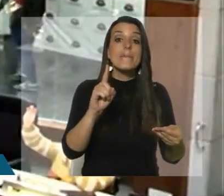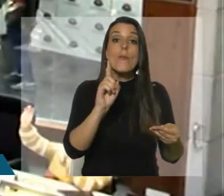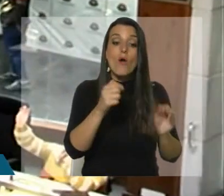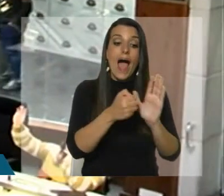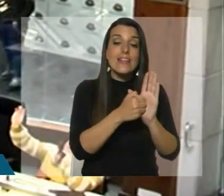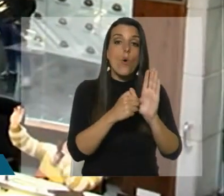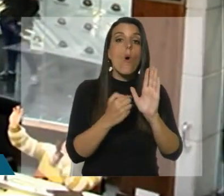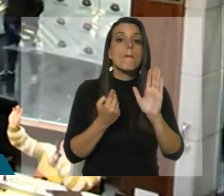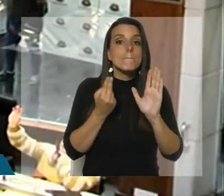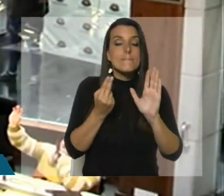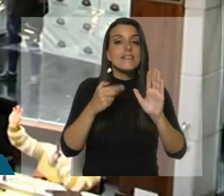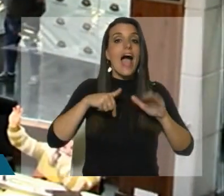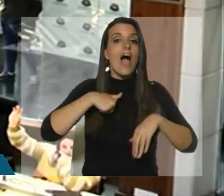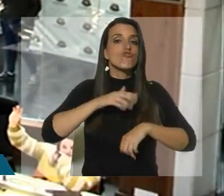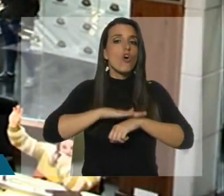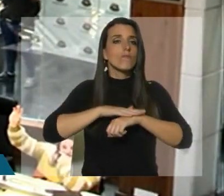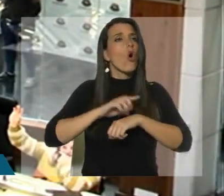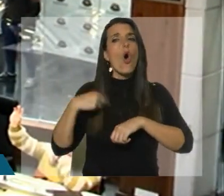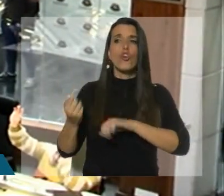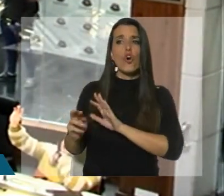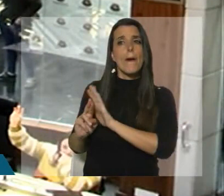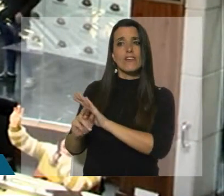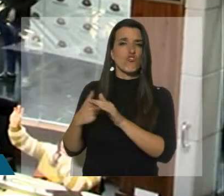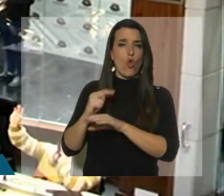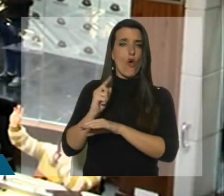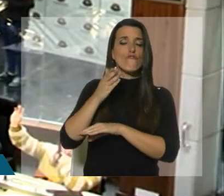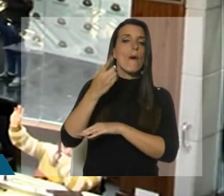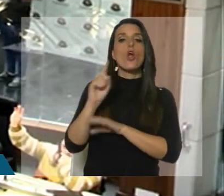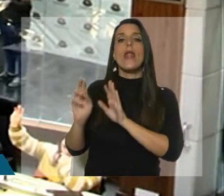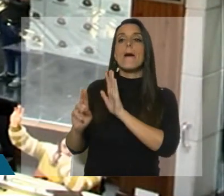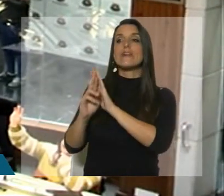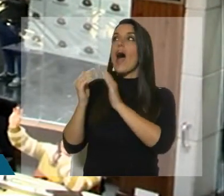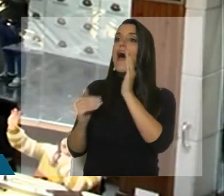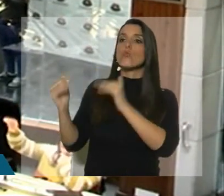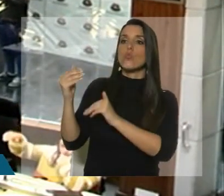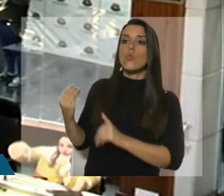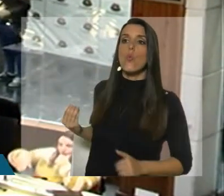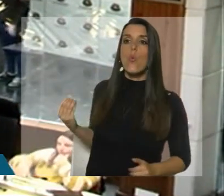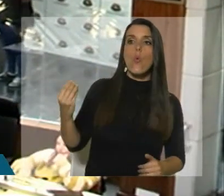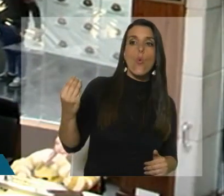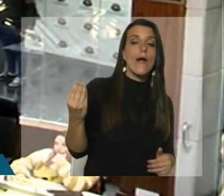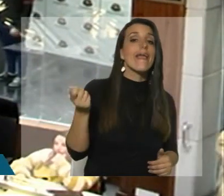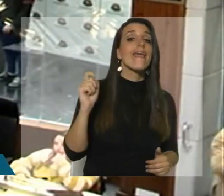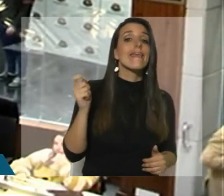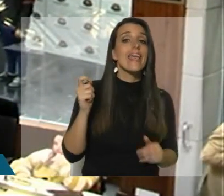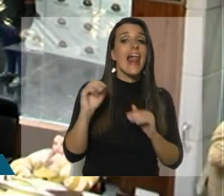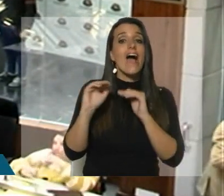permite que el jefe comunal se haga representar por el funcionario de mayor jerarquía de la repartición respectiva que es En definitiva lo que